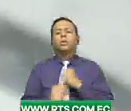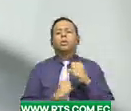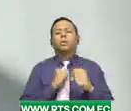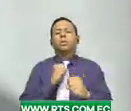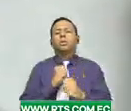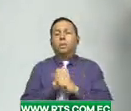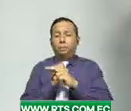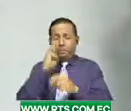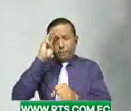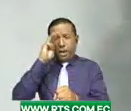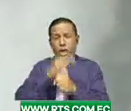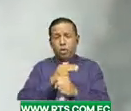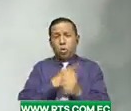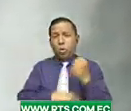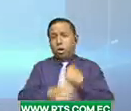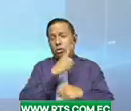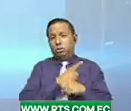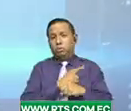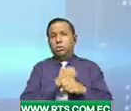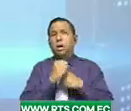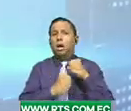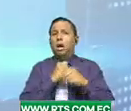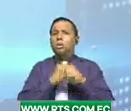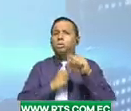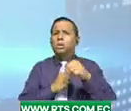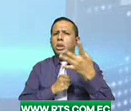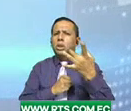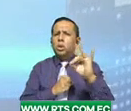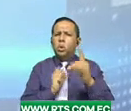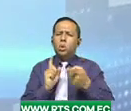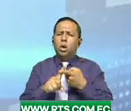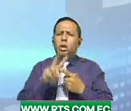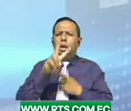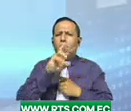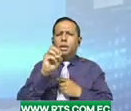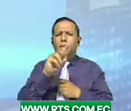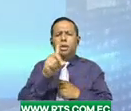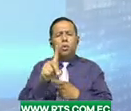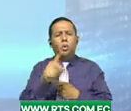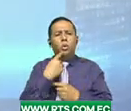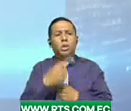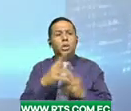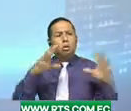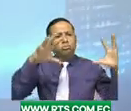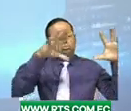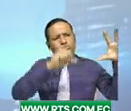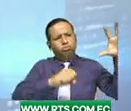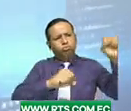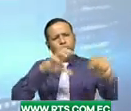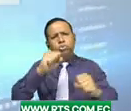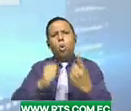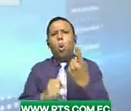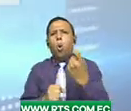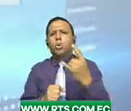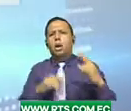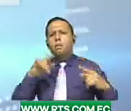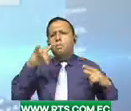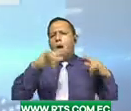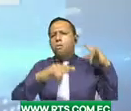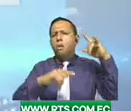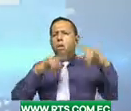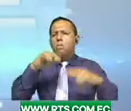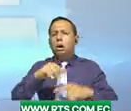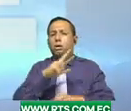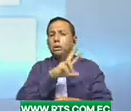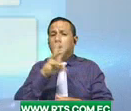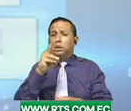pasado. Entre 2018 y 2021 incautaron 11 avionetas, hubo 36 detenidos